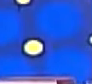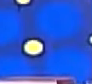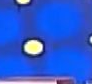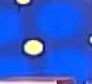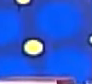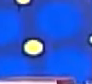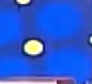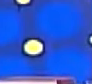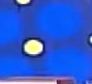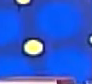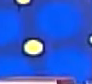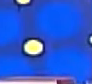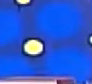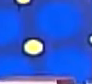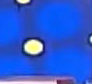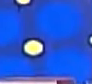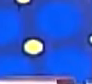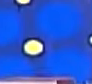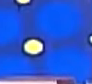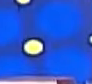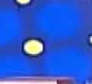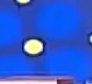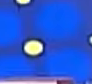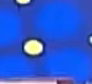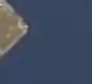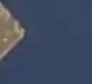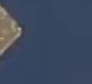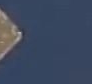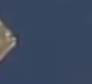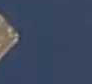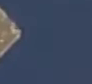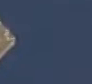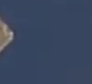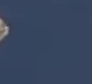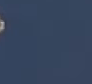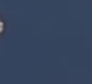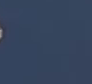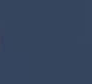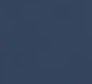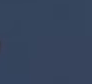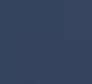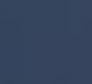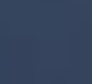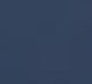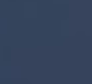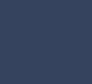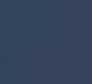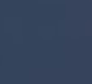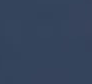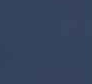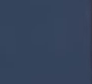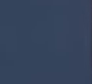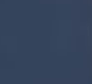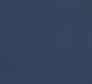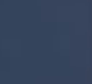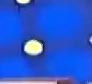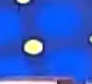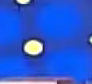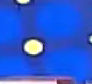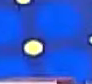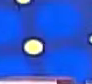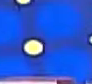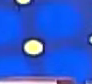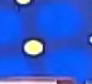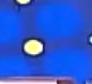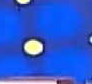sexta etapa definitiva. Ahora sí, vamos a recuperar los derechos de Venezuela históricos de la Guayana Esequiba.